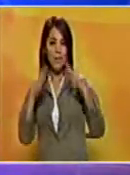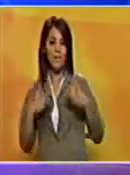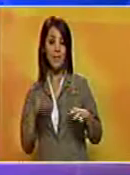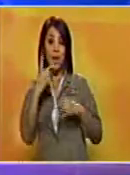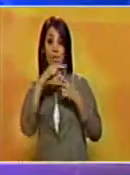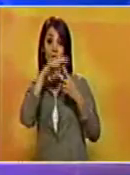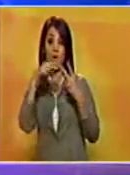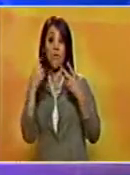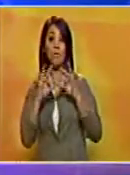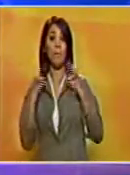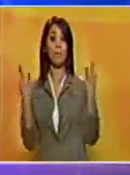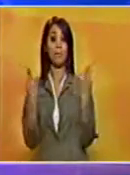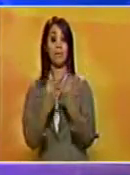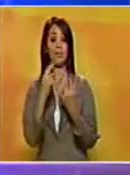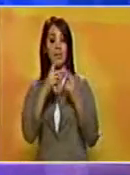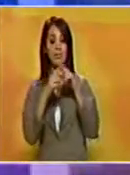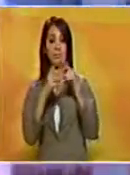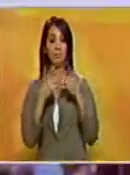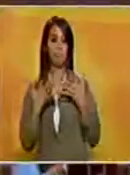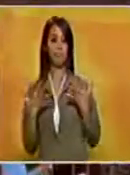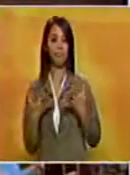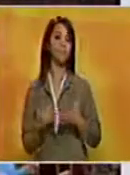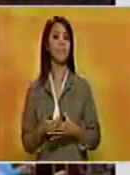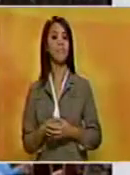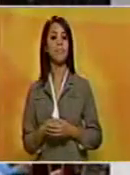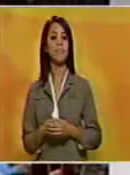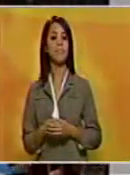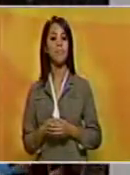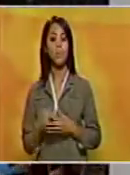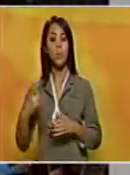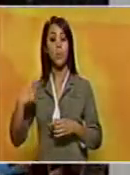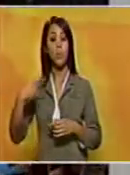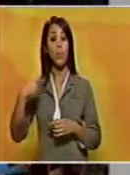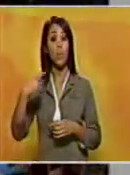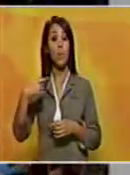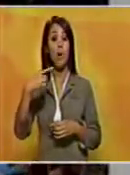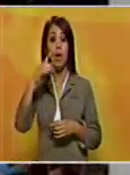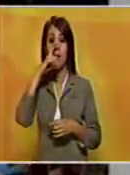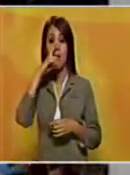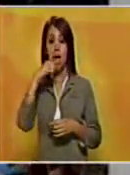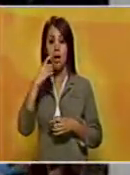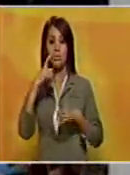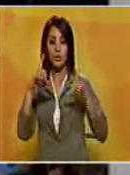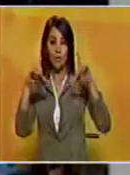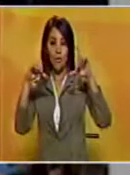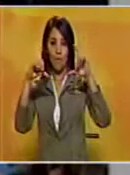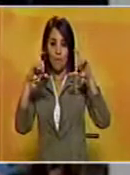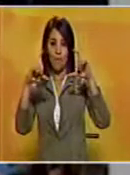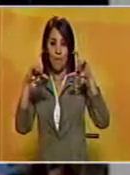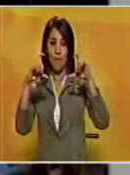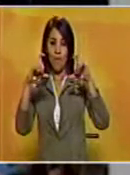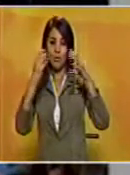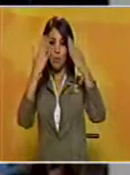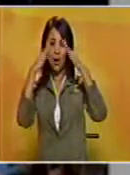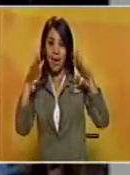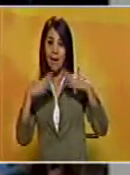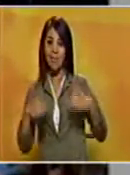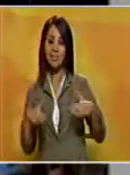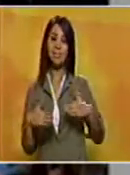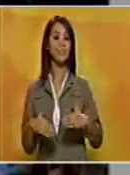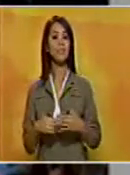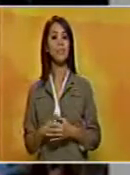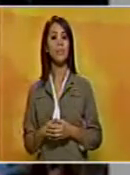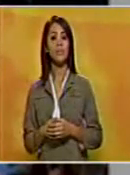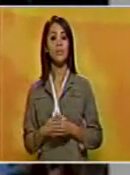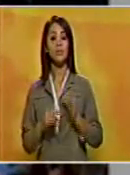los duques de Cambridge y las Kardashian. Como cada año, las celebridades posaron para la tarjeta de Navidad. Este lunes, el Palacio de